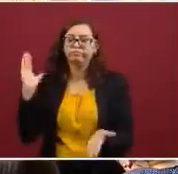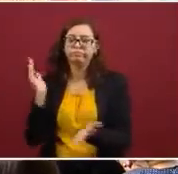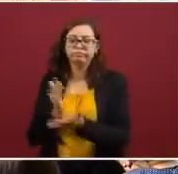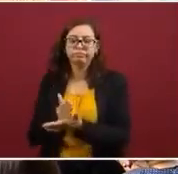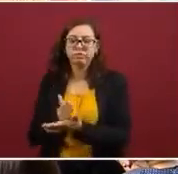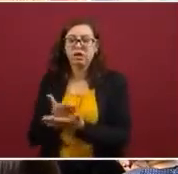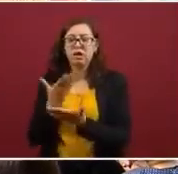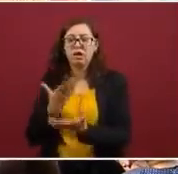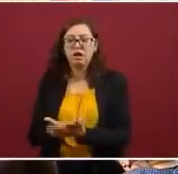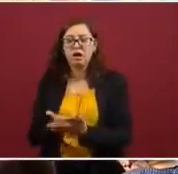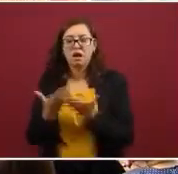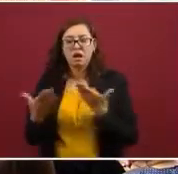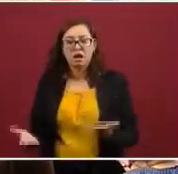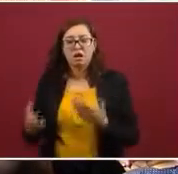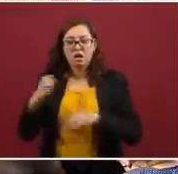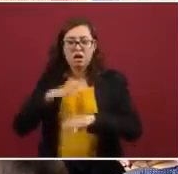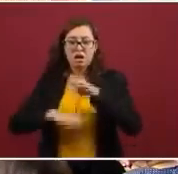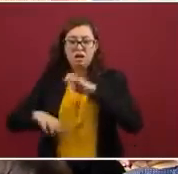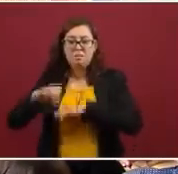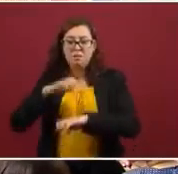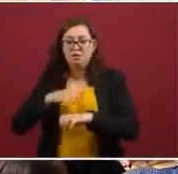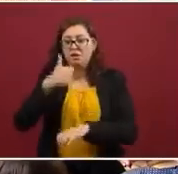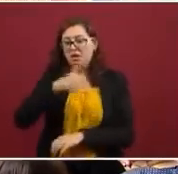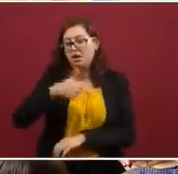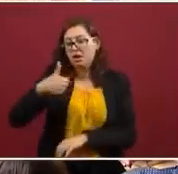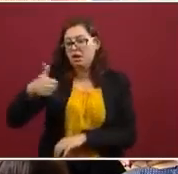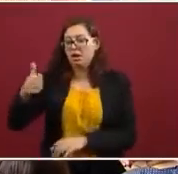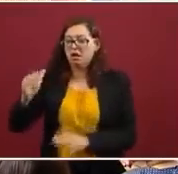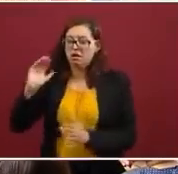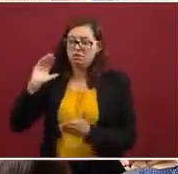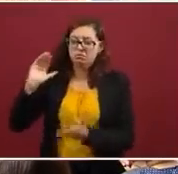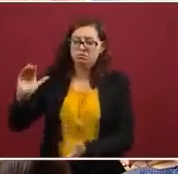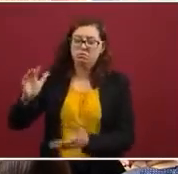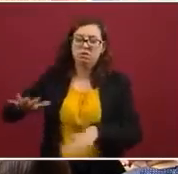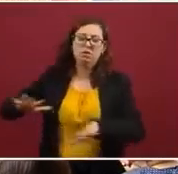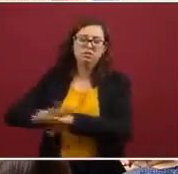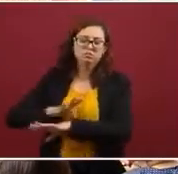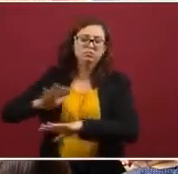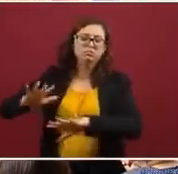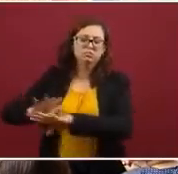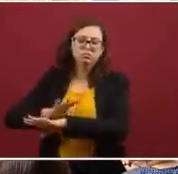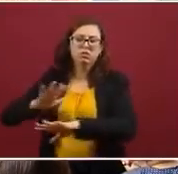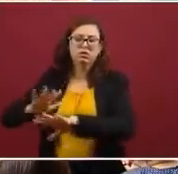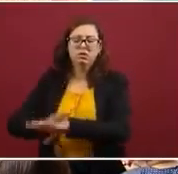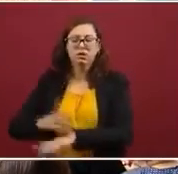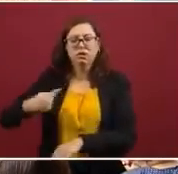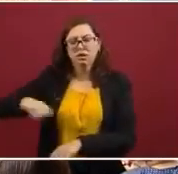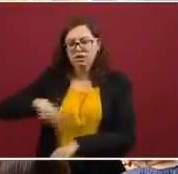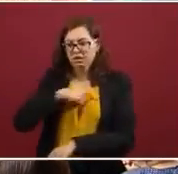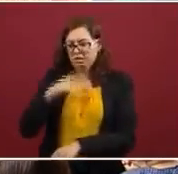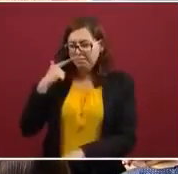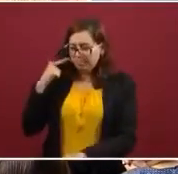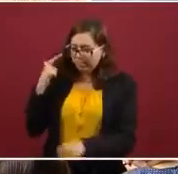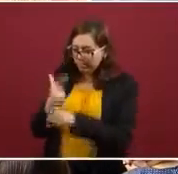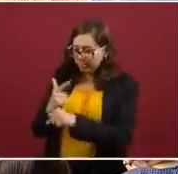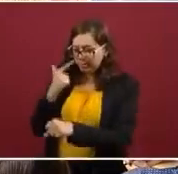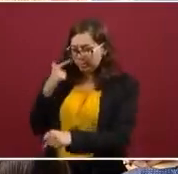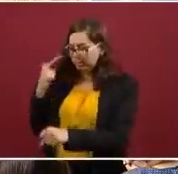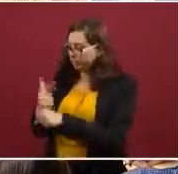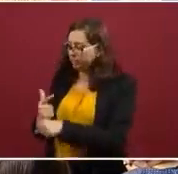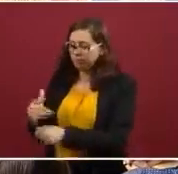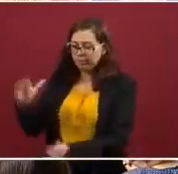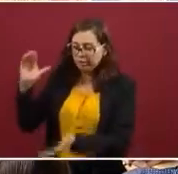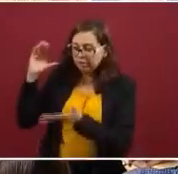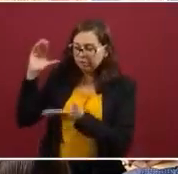las empresas, de manera voluntaria, quienes van renovando los cilindros. En Profeco hemos encontrado una gran cantidad de